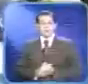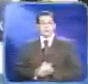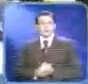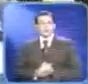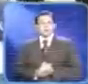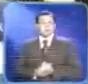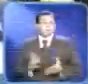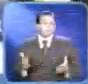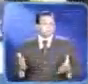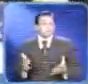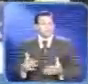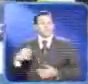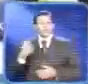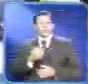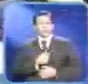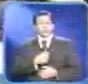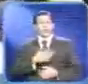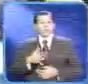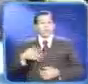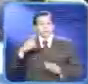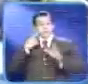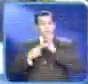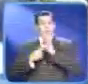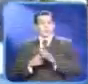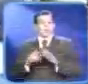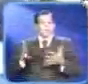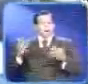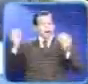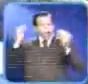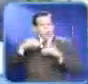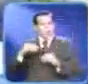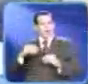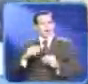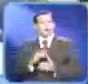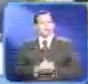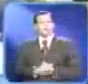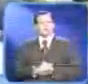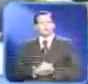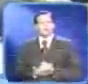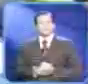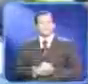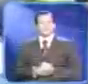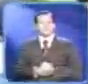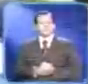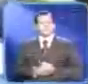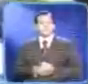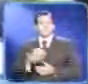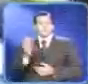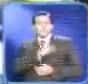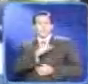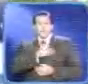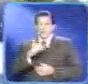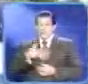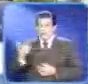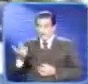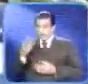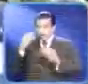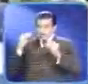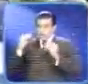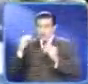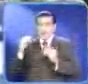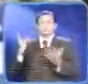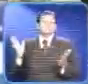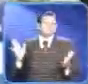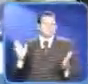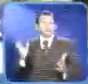los cuales nosotros podríamos llegar a un acuerdo en el caso de que se nos llame para conversar. Podríamos llegar a